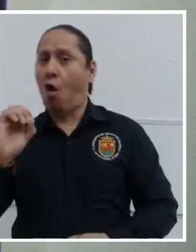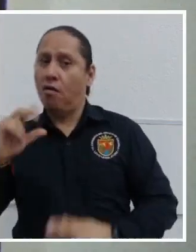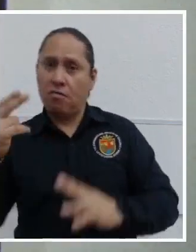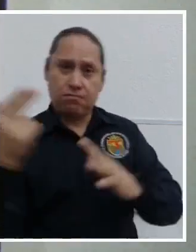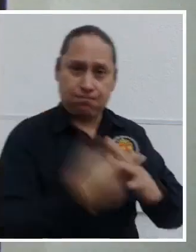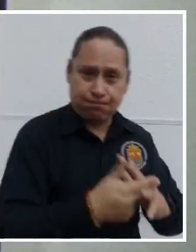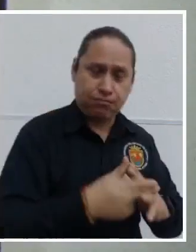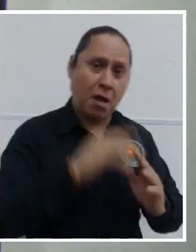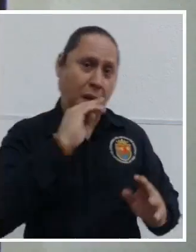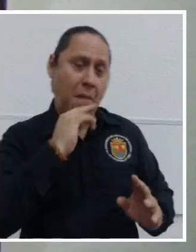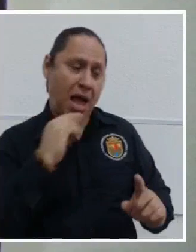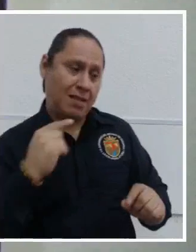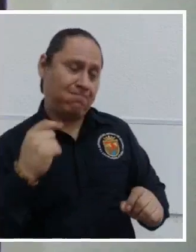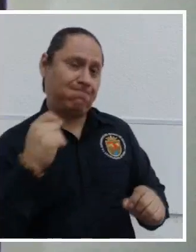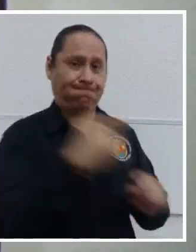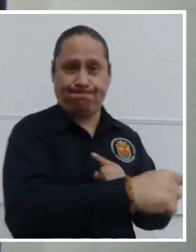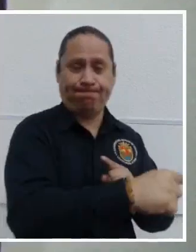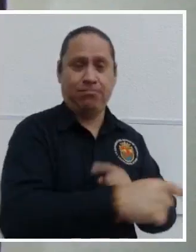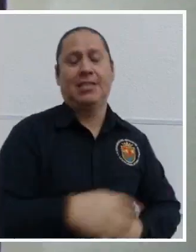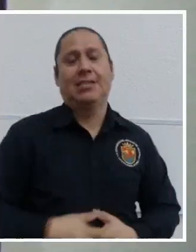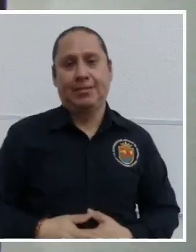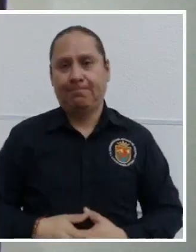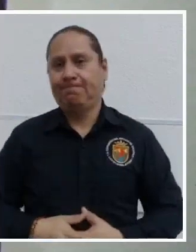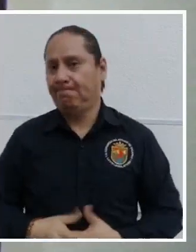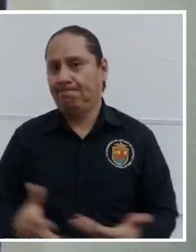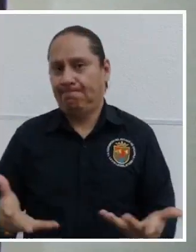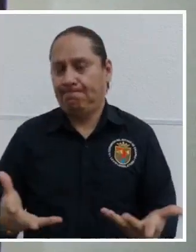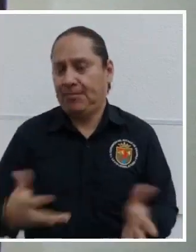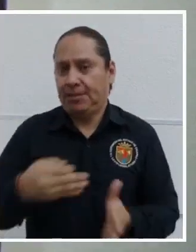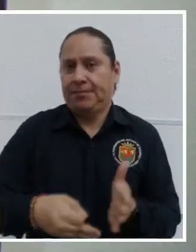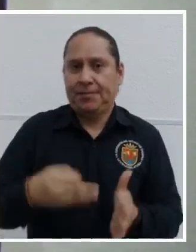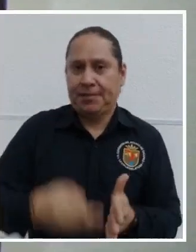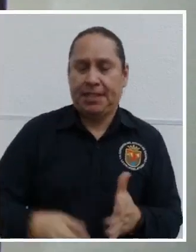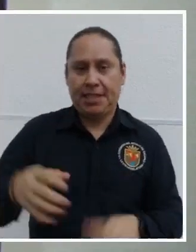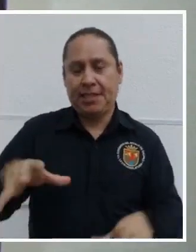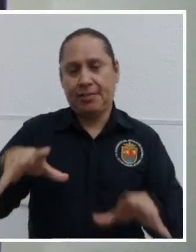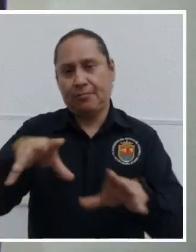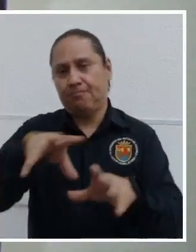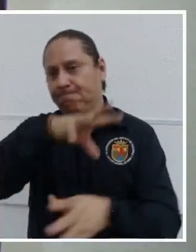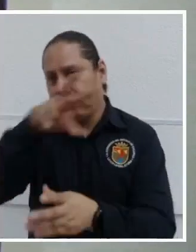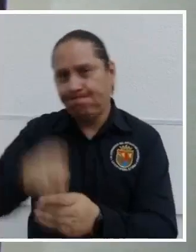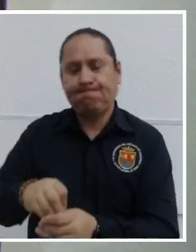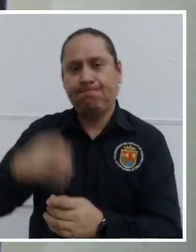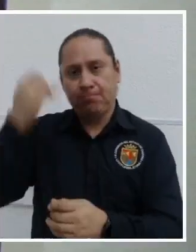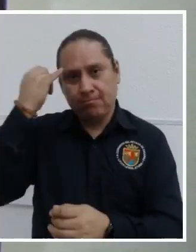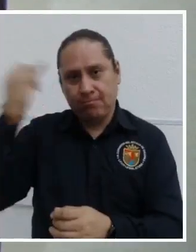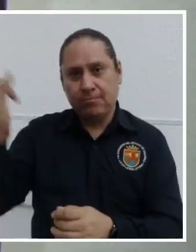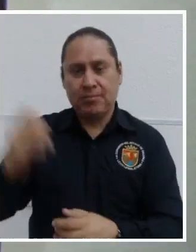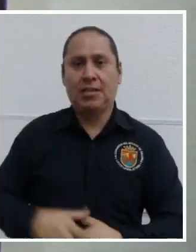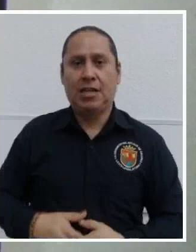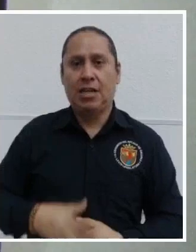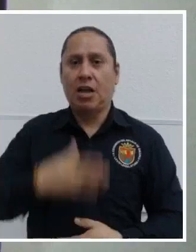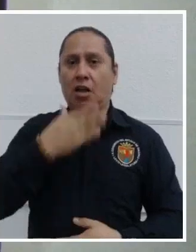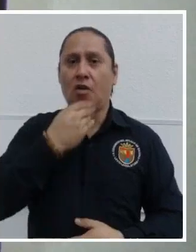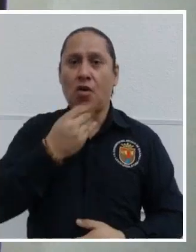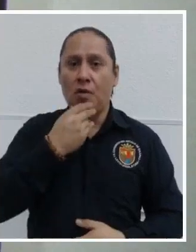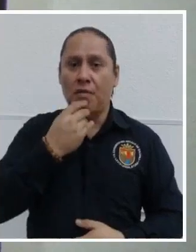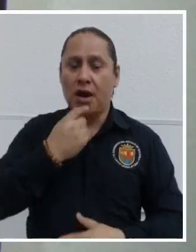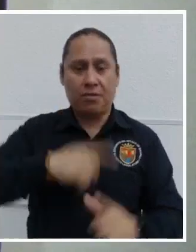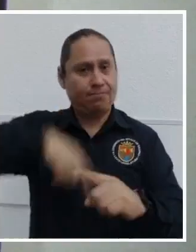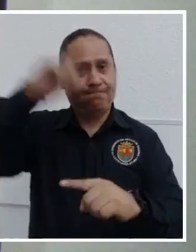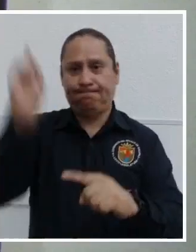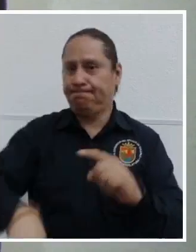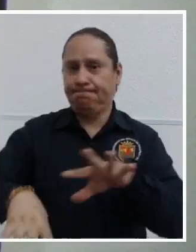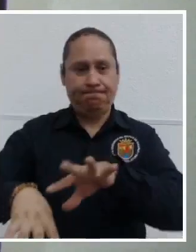aquellos, resulta plenamente justificado que en la totalidad de los casos, el feminicida pierda el derecho